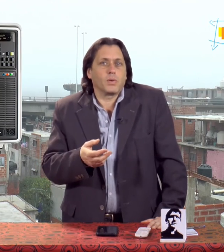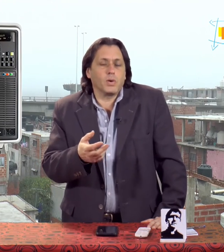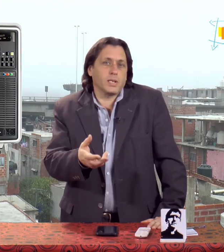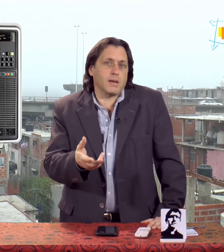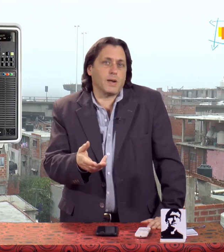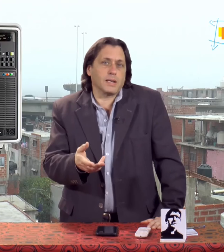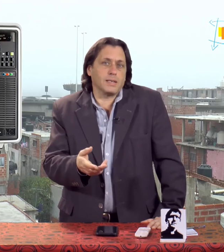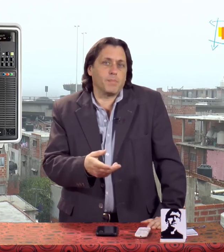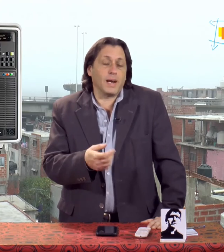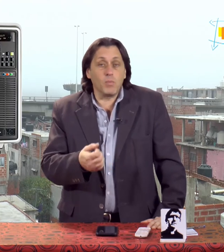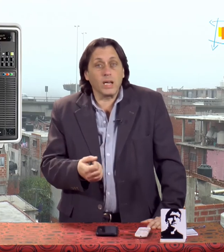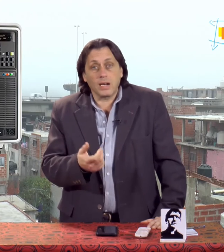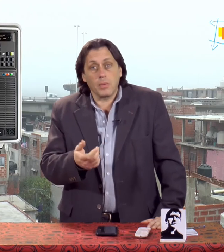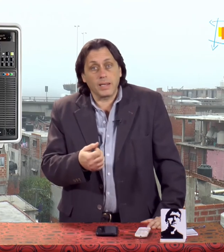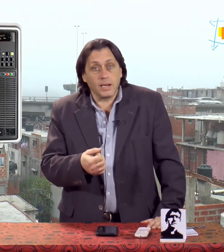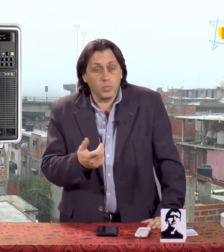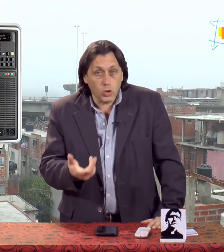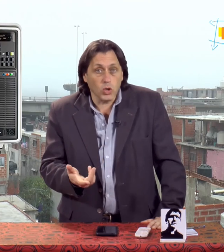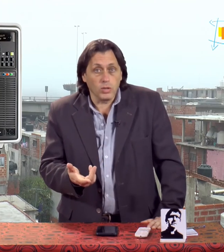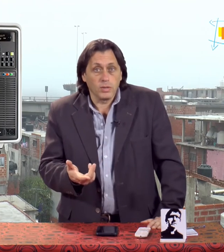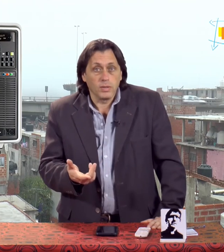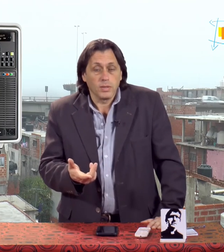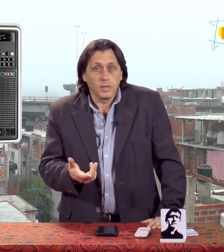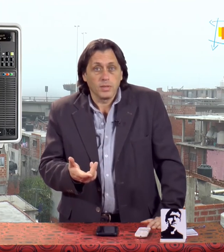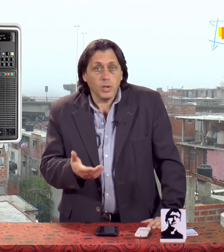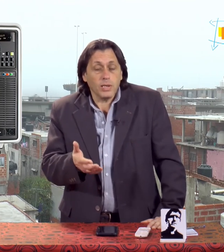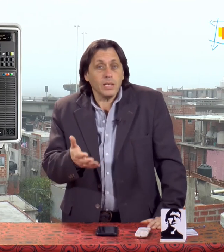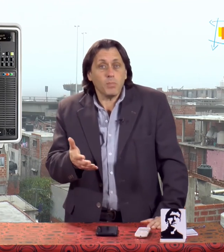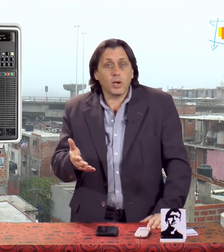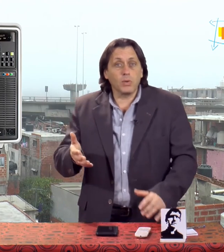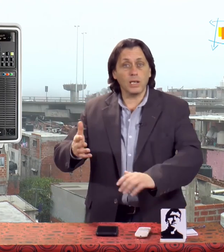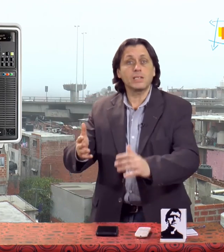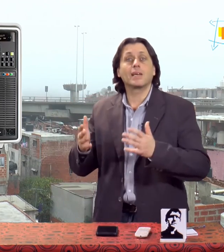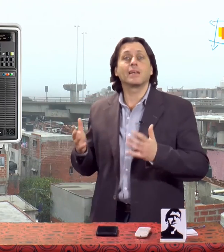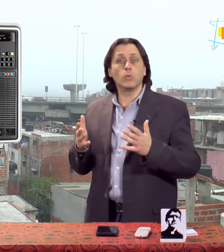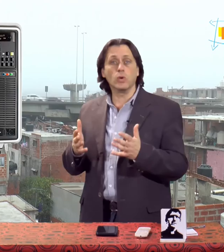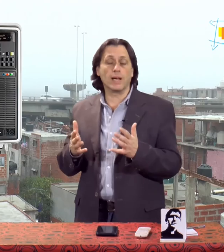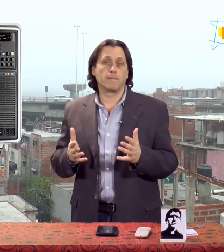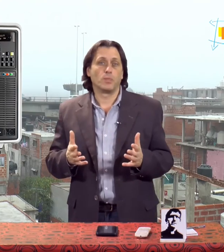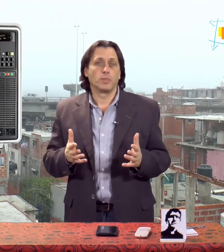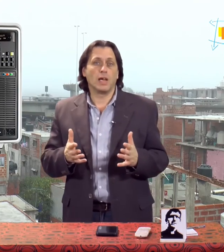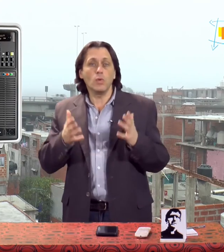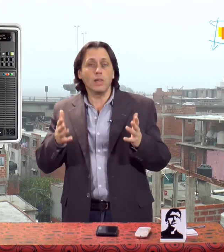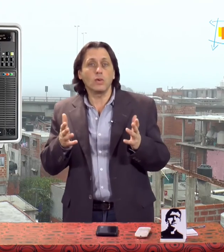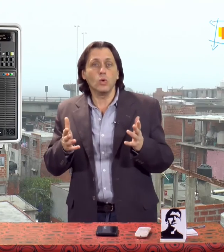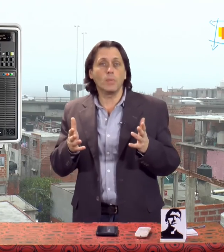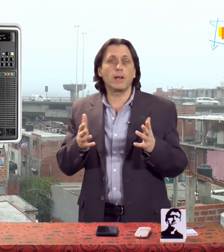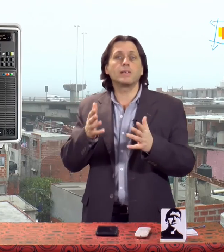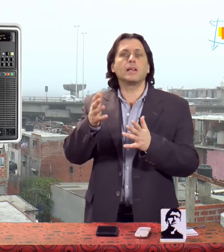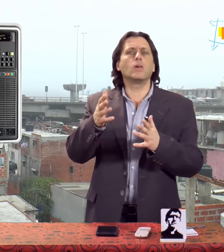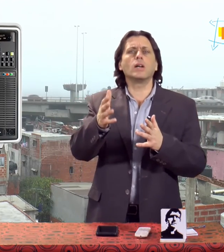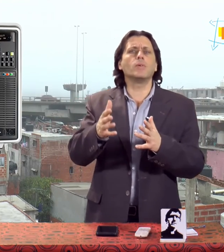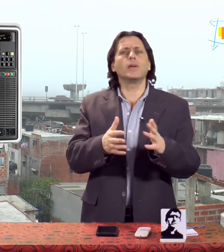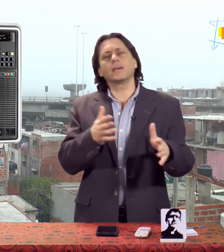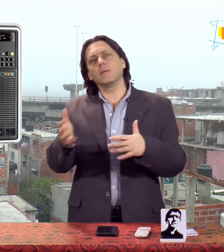Pero, ¿conocen esa frase que dice para muestra basta un botón? Bueno, el tipo que utiliza esa tribuna, el 9 de julio, para